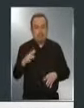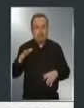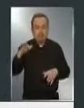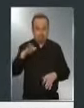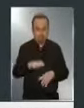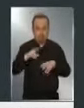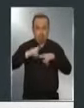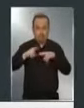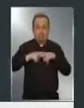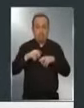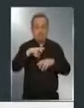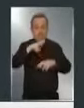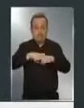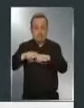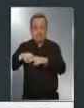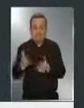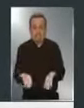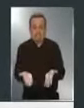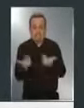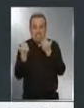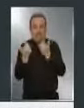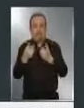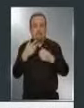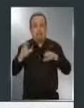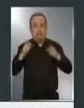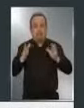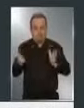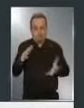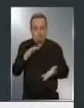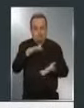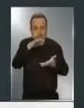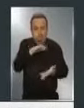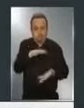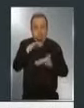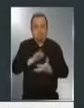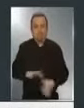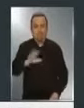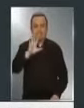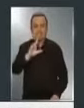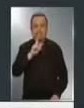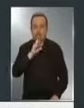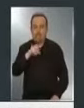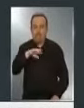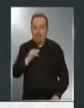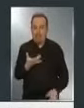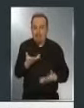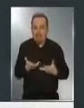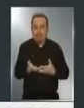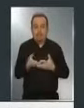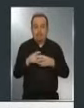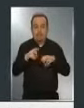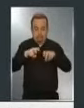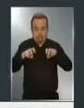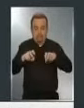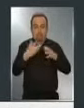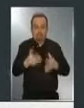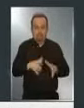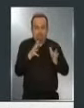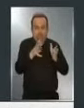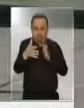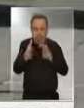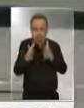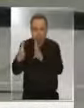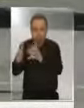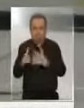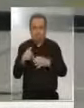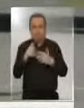ser adaptada para trasladar más de 5 toneladas de respiradores. Sacaron los asientos de la cabina y así pudieron ser